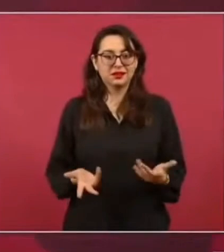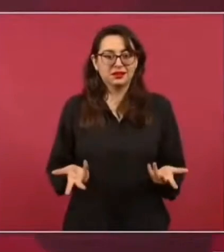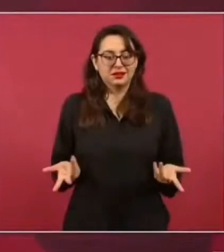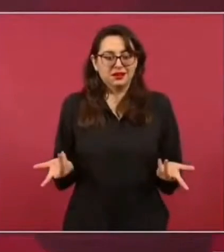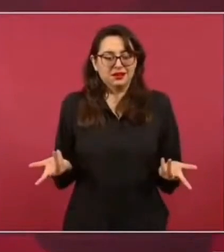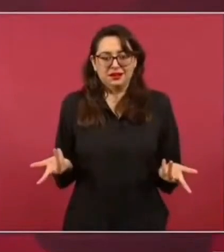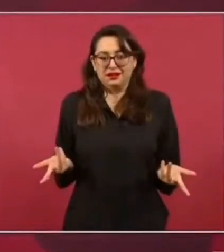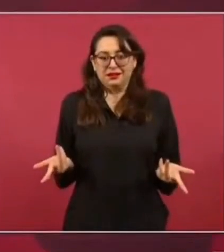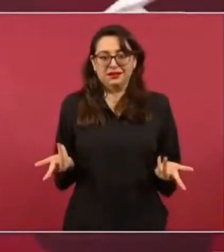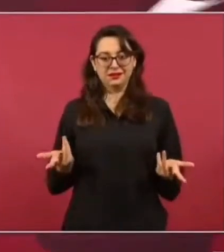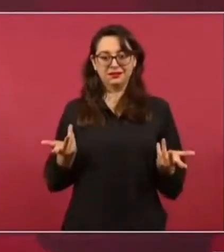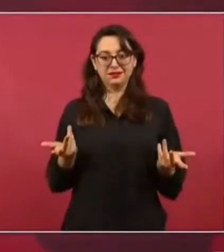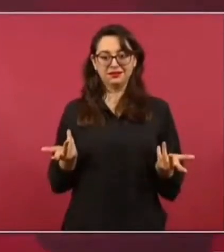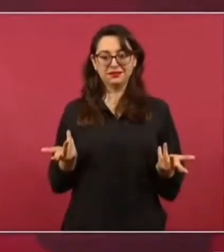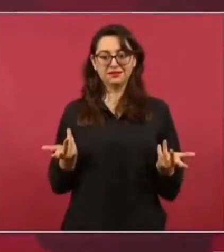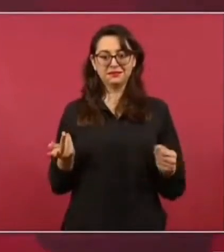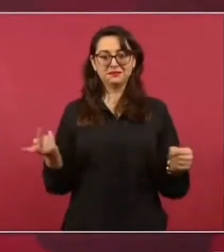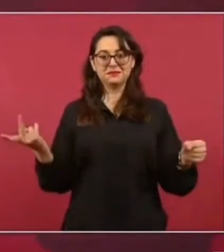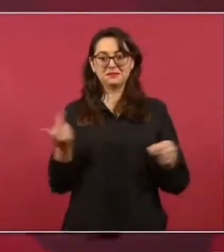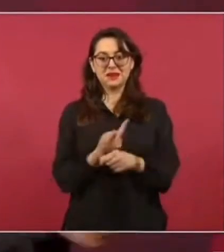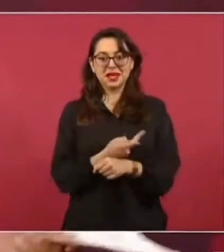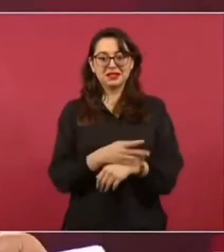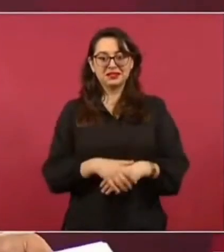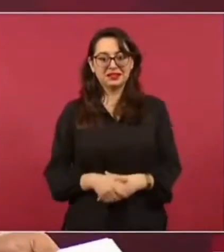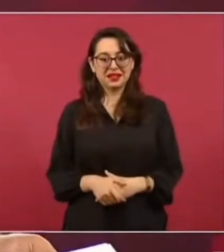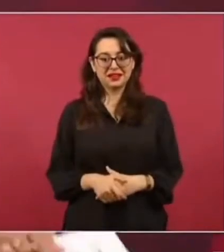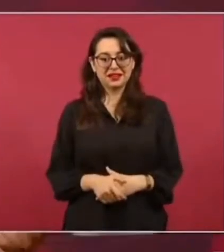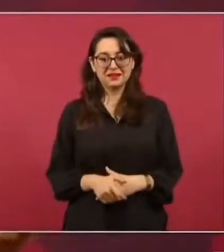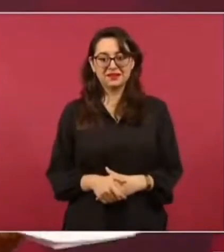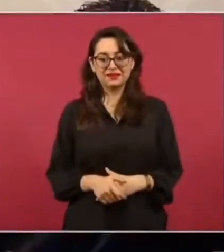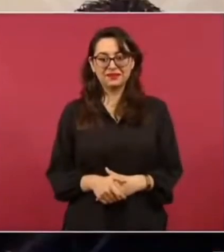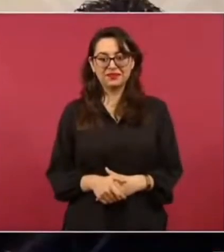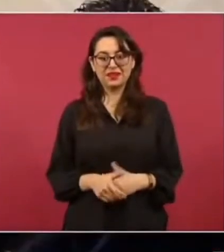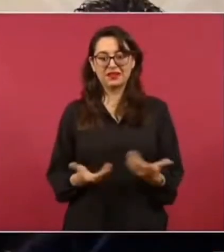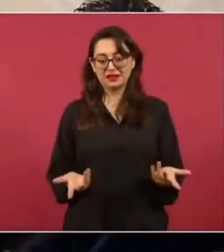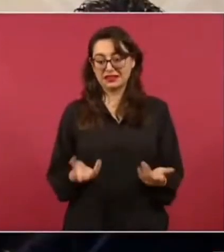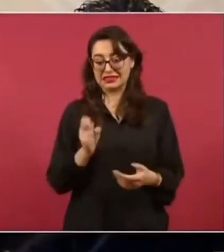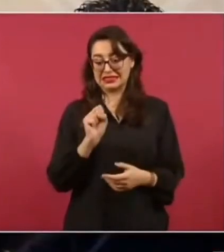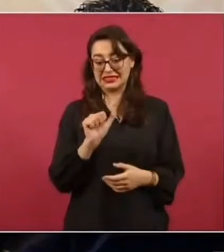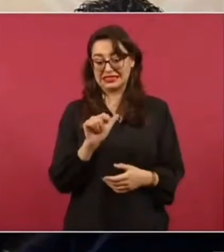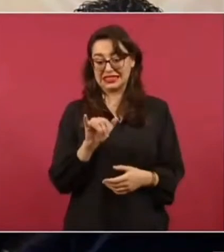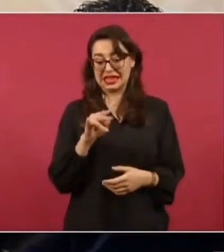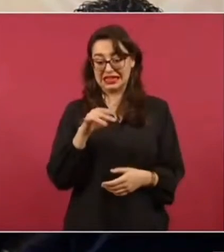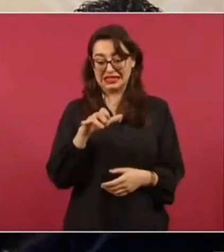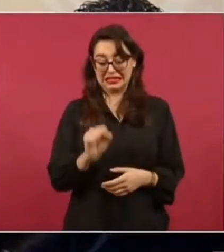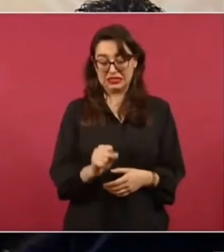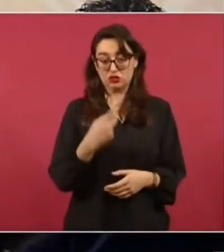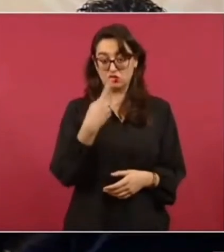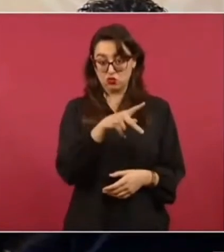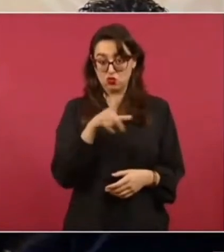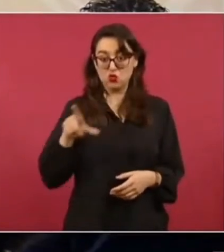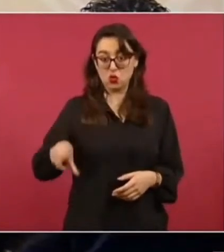desde el final del gobierno de Salinas, dos datos. Uno,